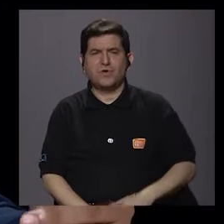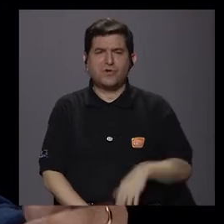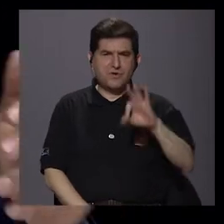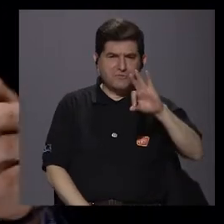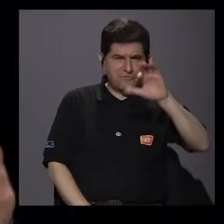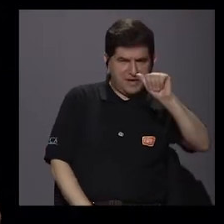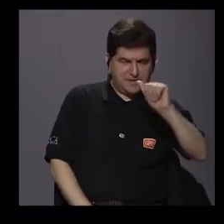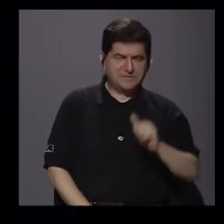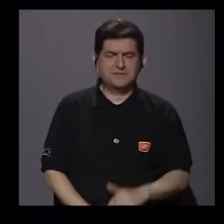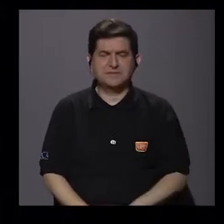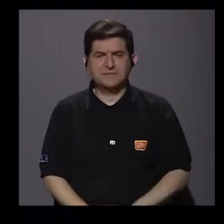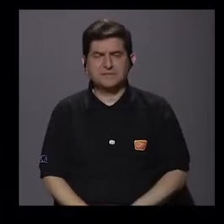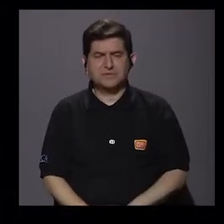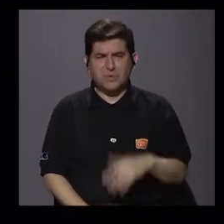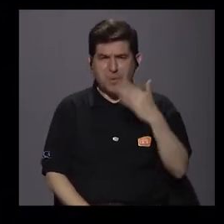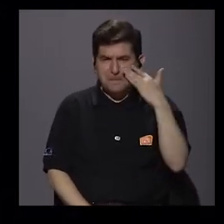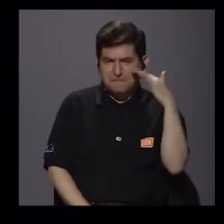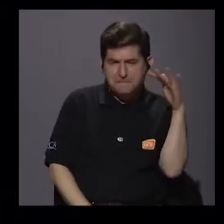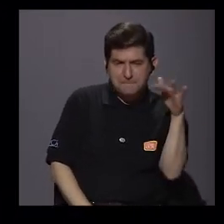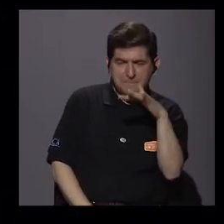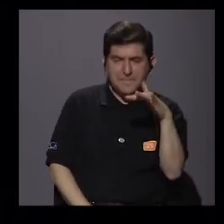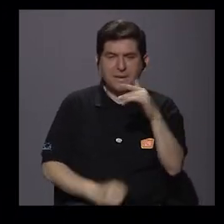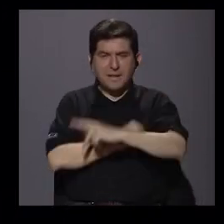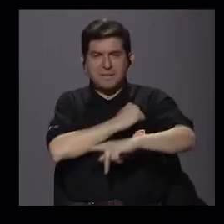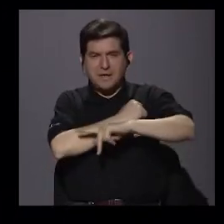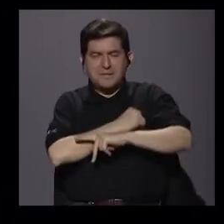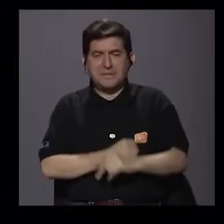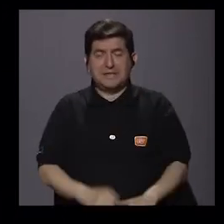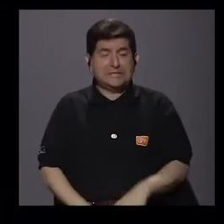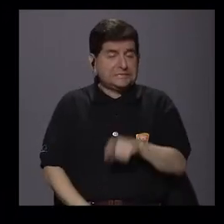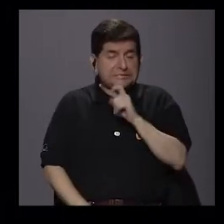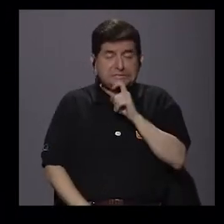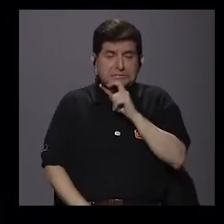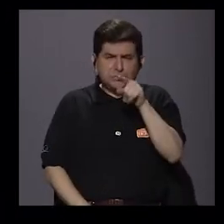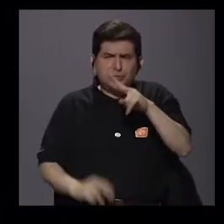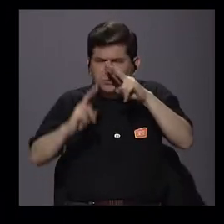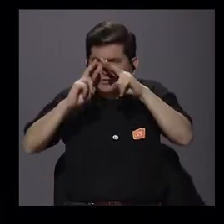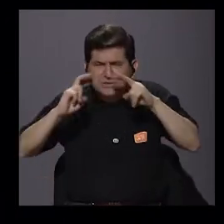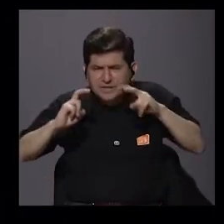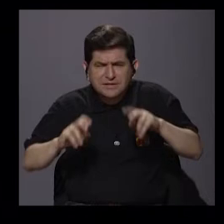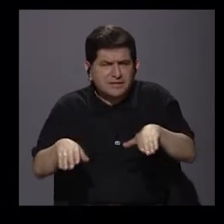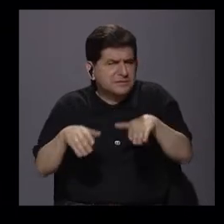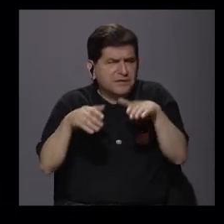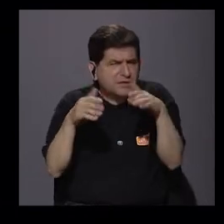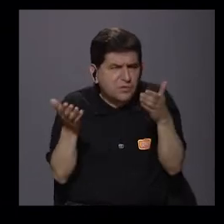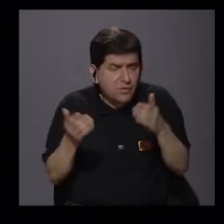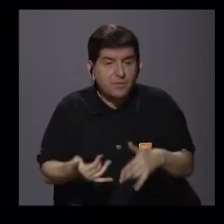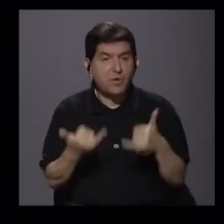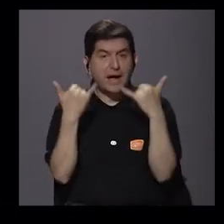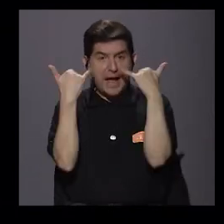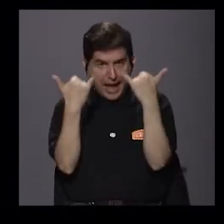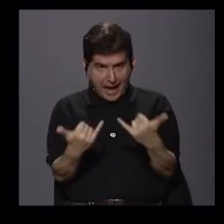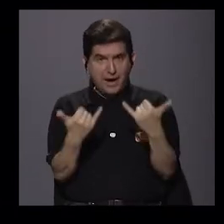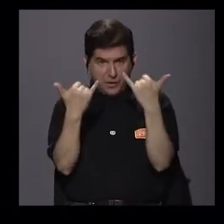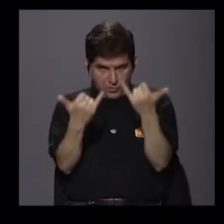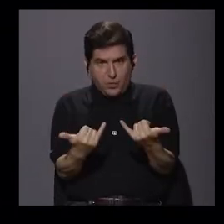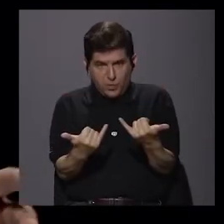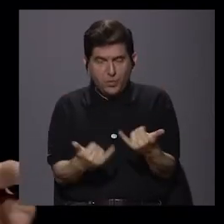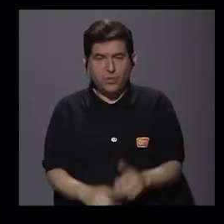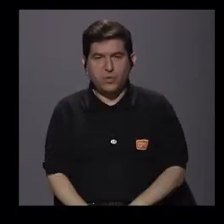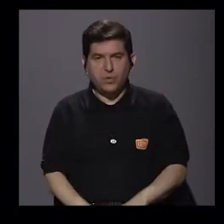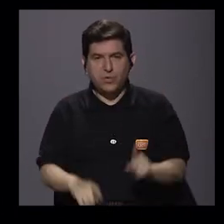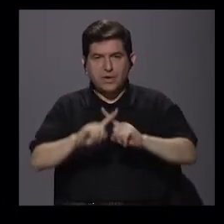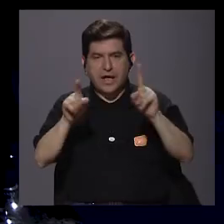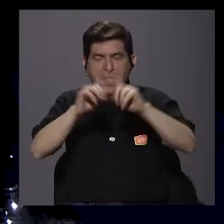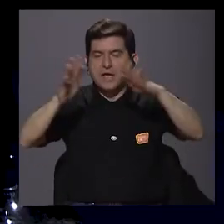del país empecé se luce muy lúgubre como hace ustedes la lectura desde ahora de algún modo las